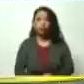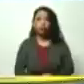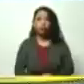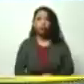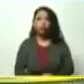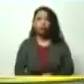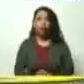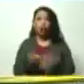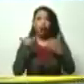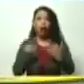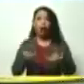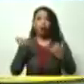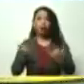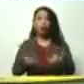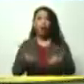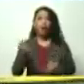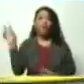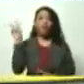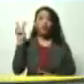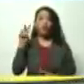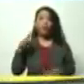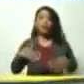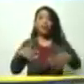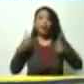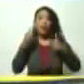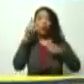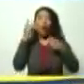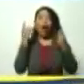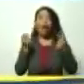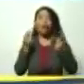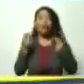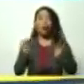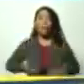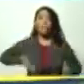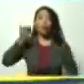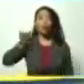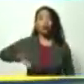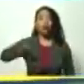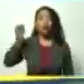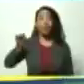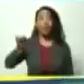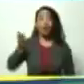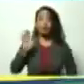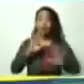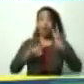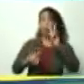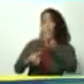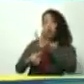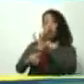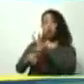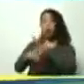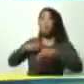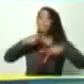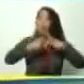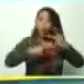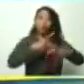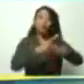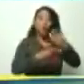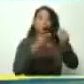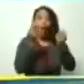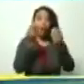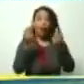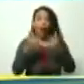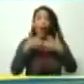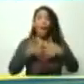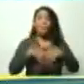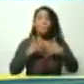recientemente Venezuela recuperó un activo muy importante y ya está en viento en popa produciendo la